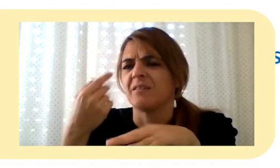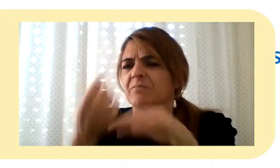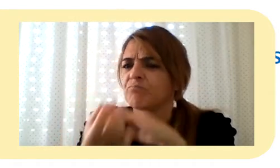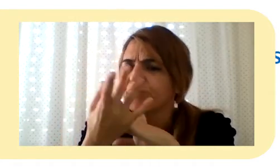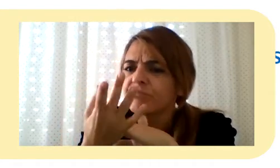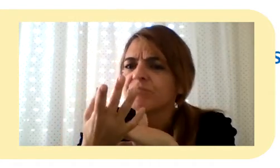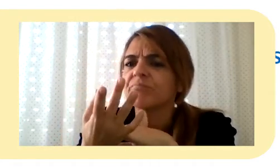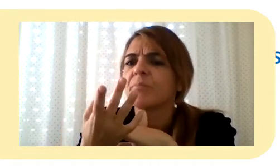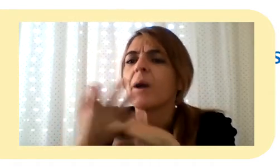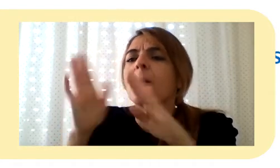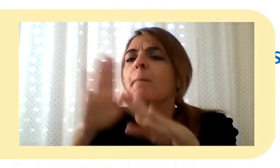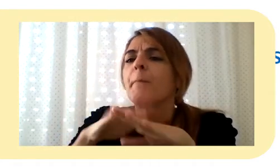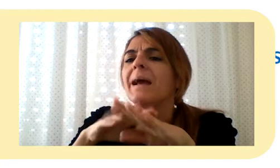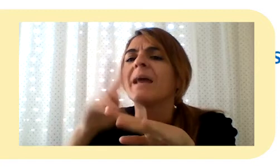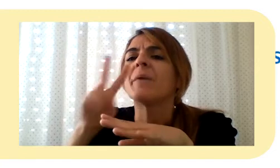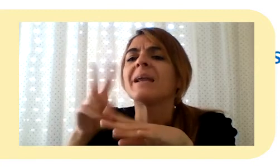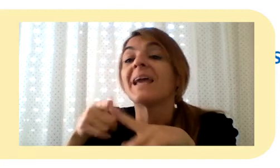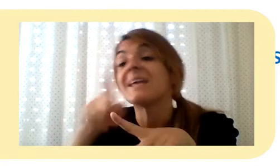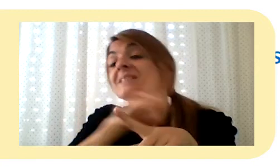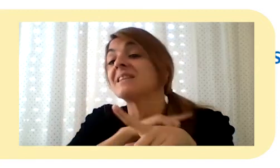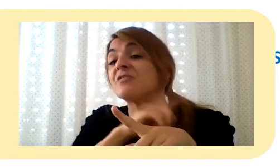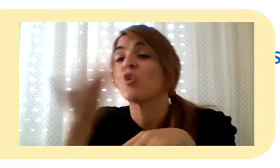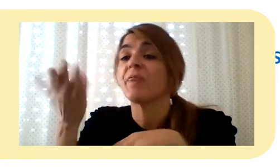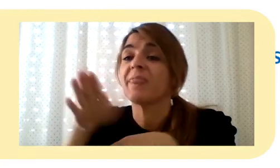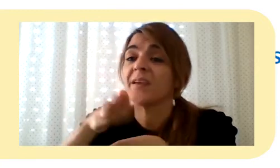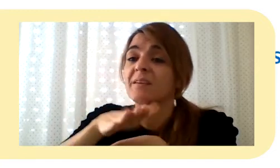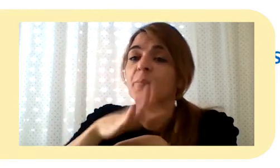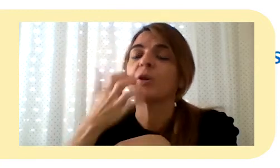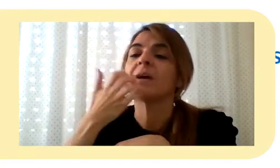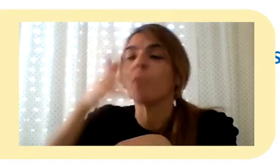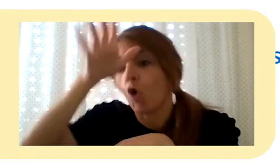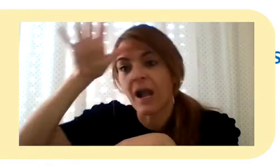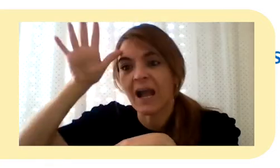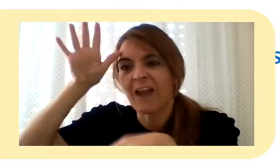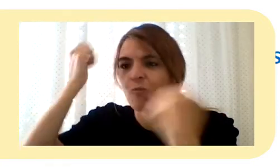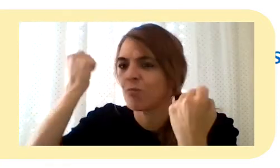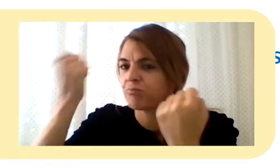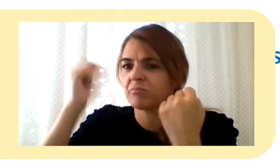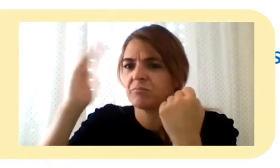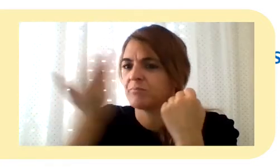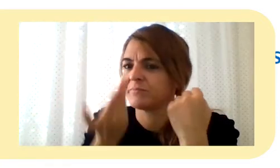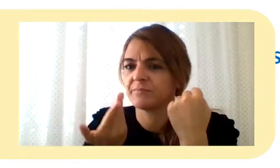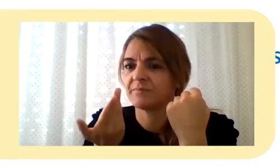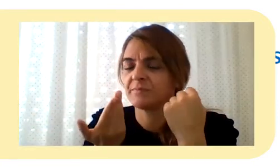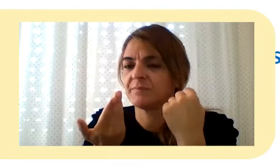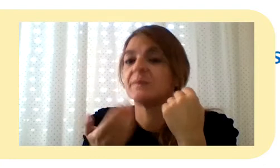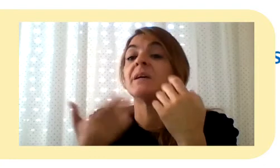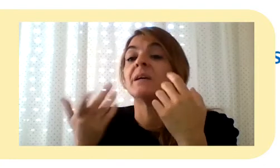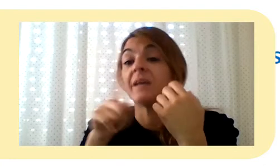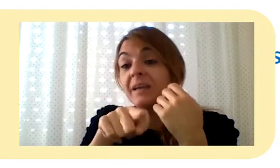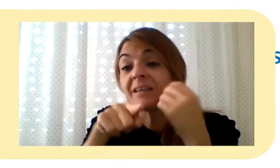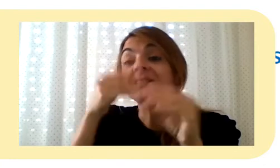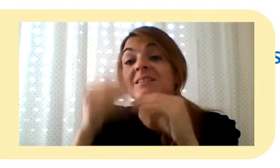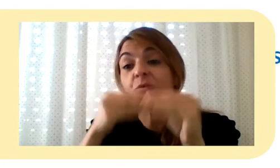para medir los fallecimientos, el exceso de fallecimientos por olas de calor respecto a años precedentes. Y este también